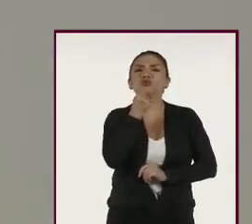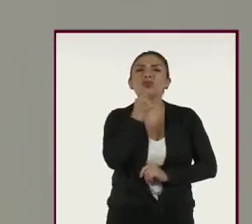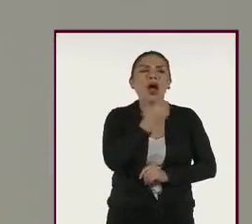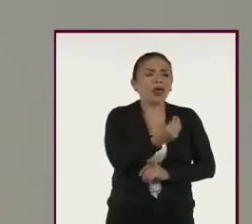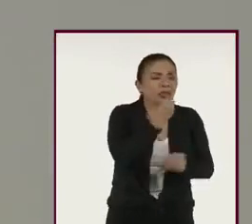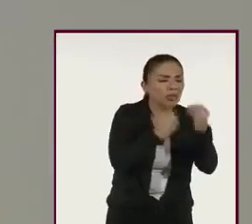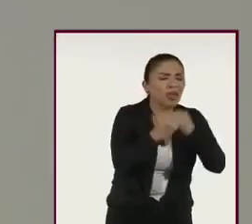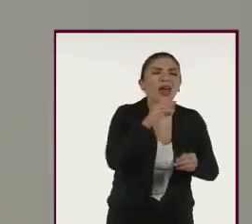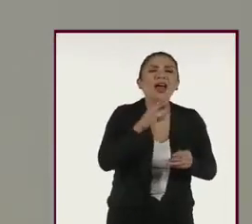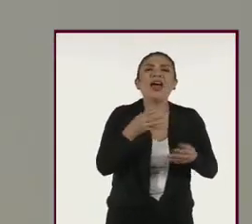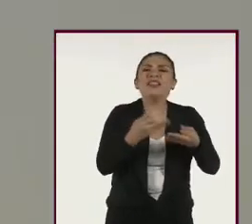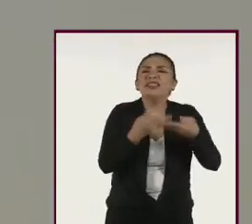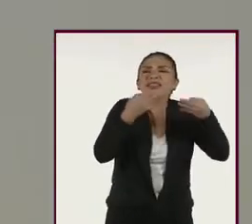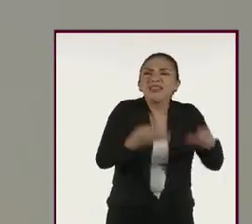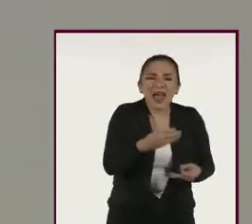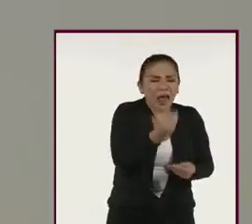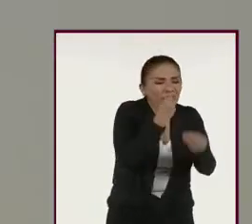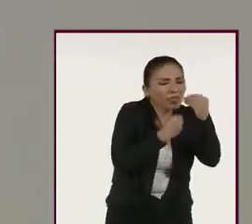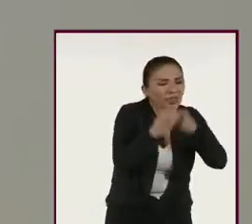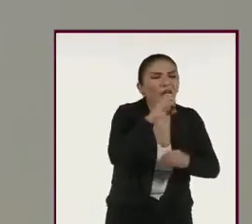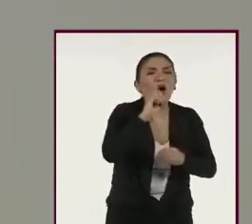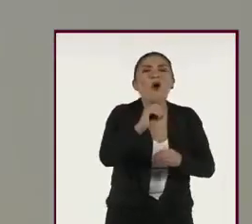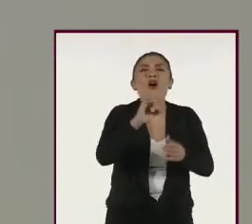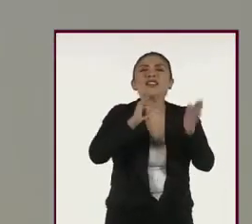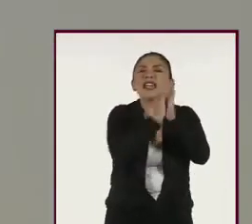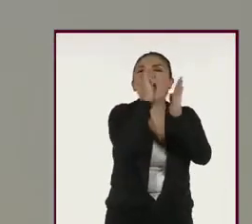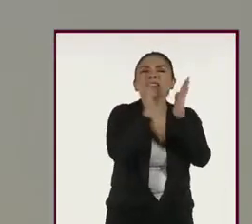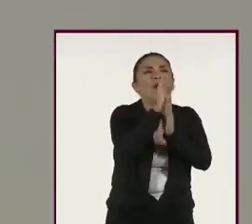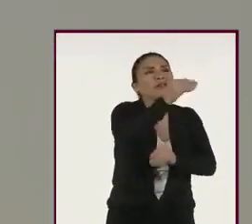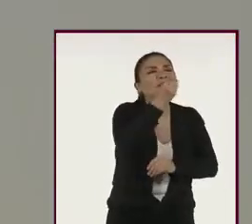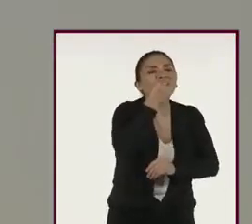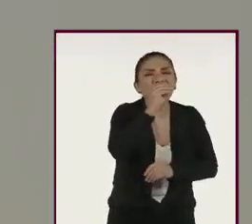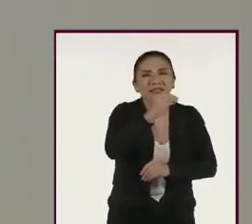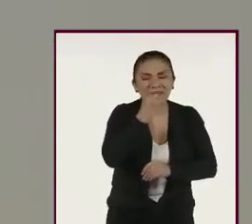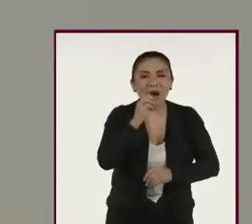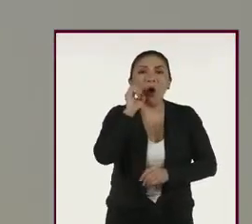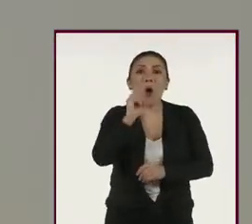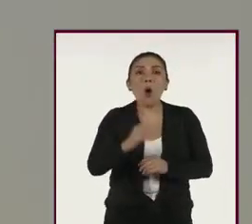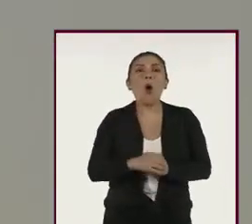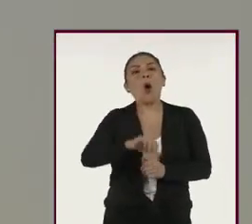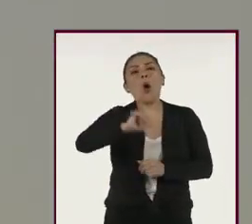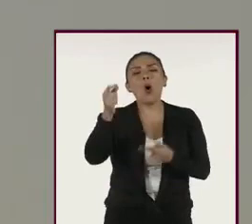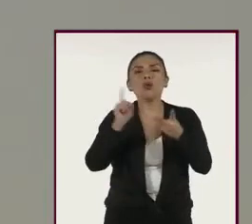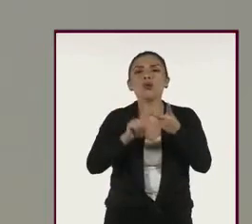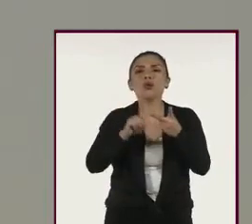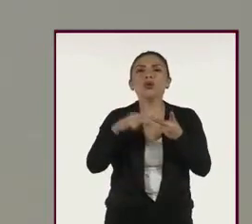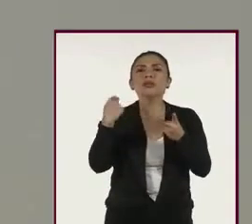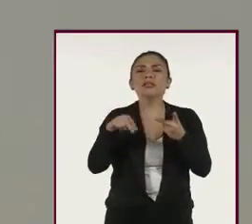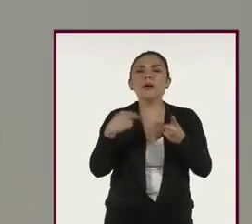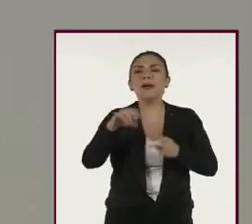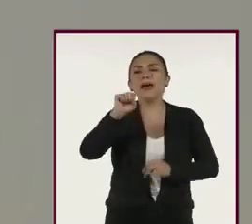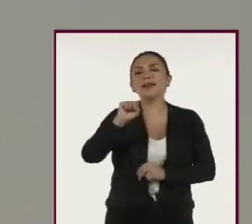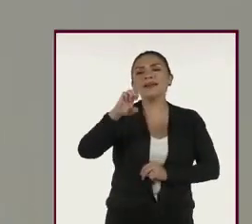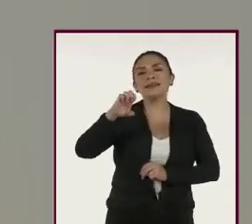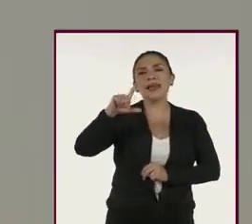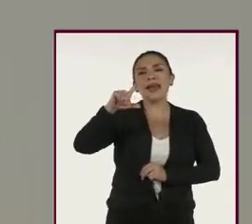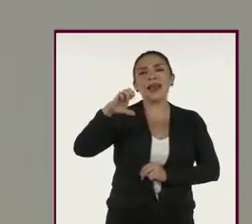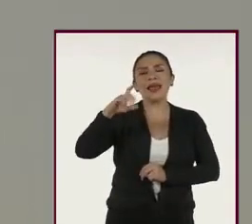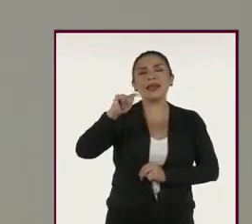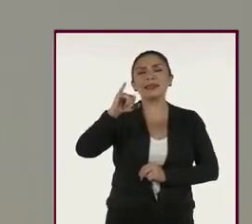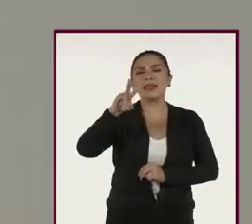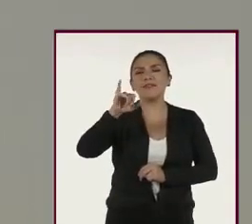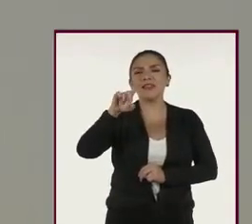tierra o yeso como parte de las conductas exploratorias, y también se llega a presentar algo que se conoce como selectividad alimentaria, que